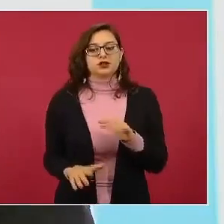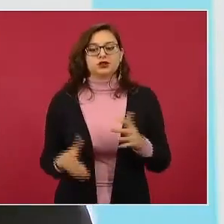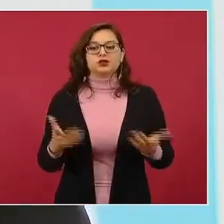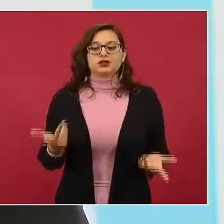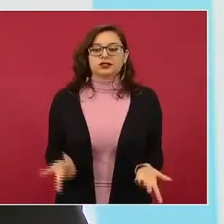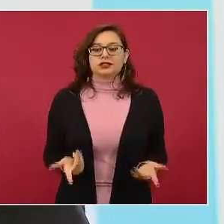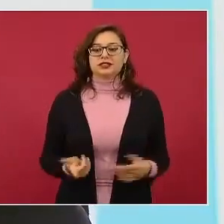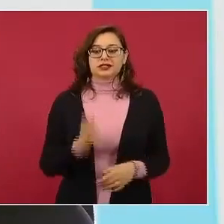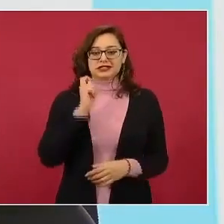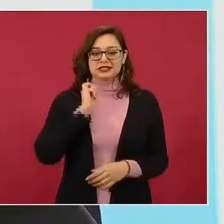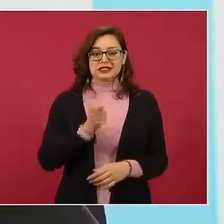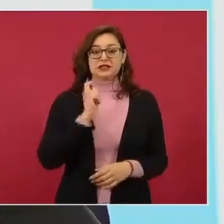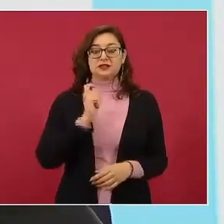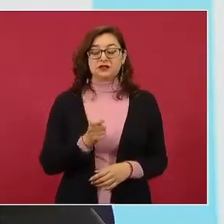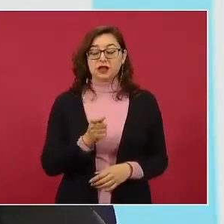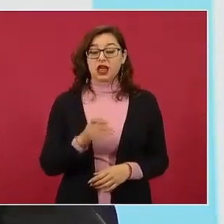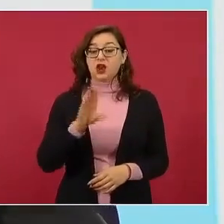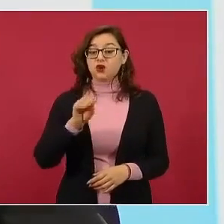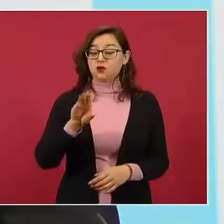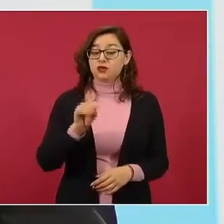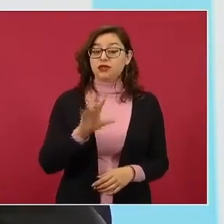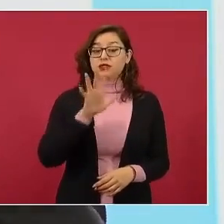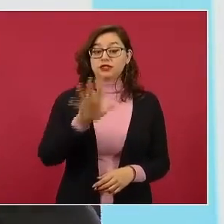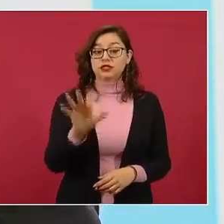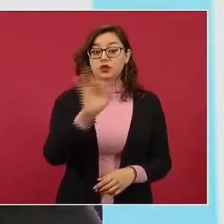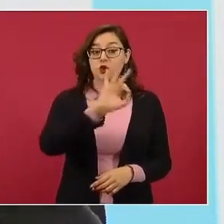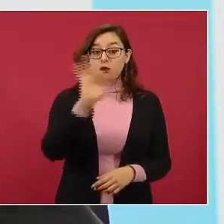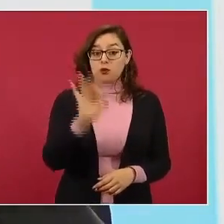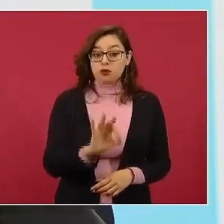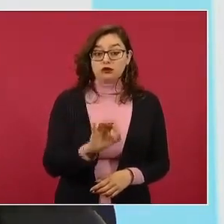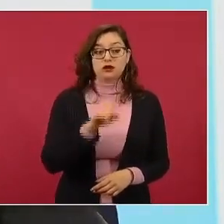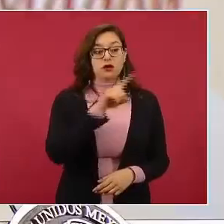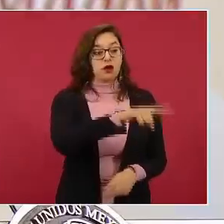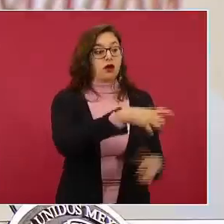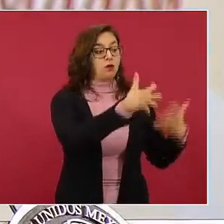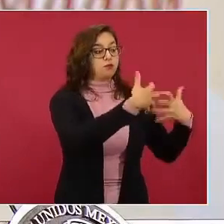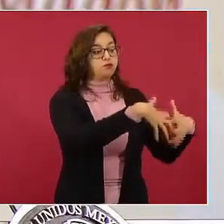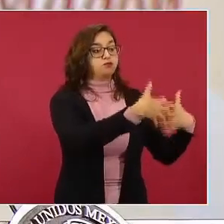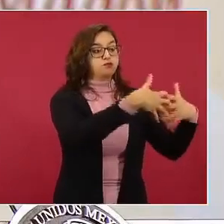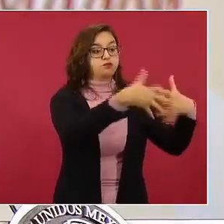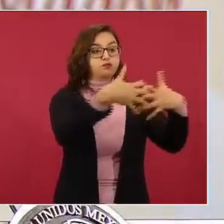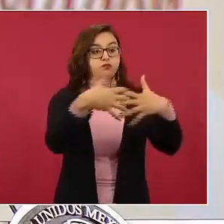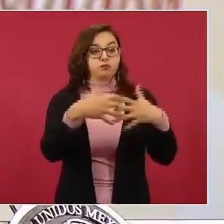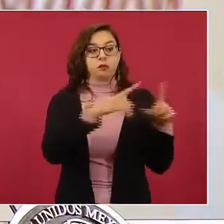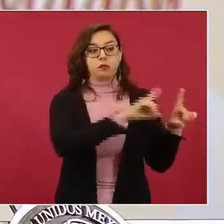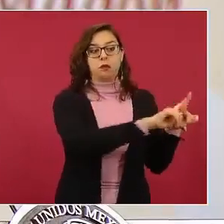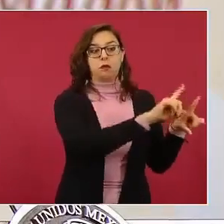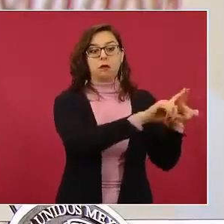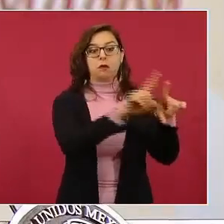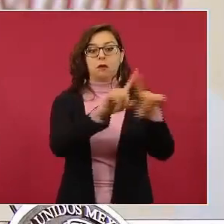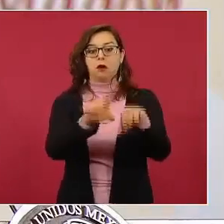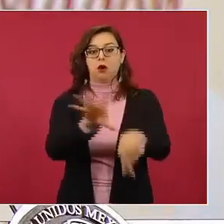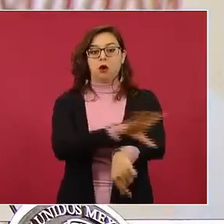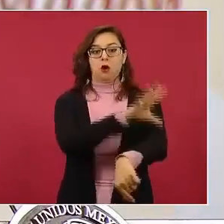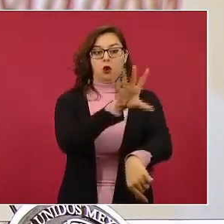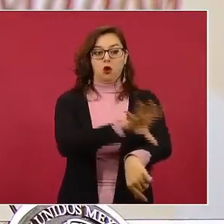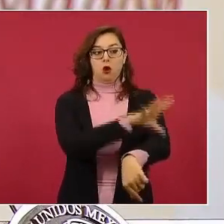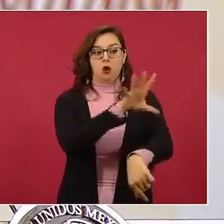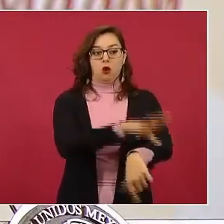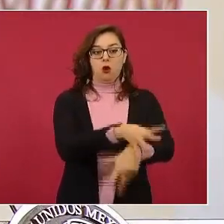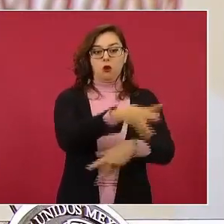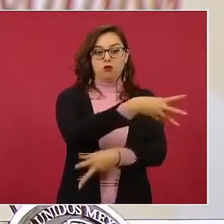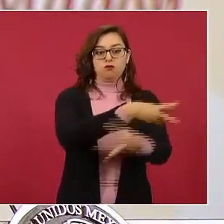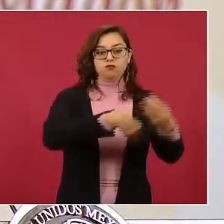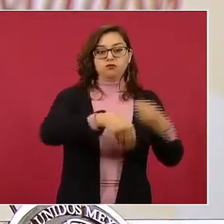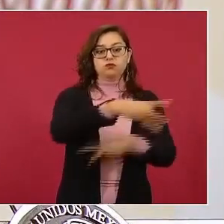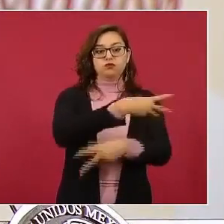es proporcionada por estas centrales de autoabastecimiento, que en el caso que estamos hablando de OXXO, todas están